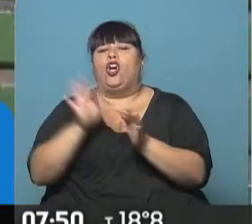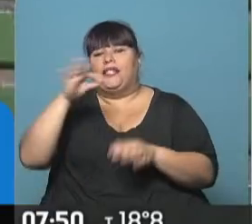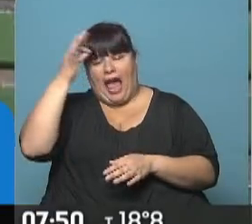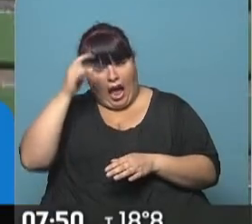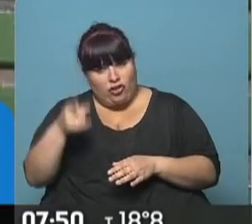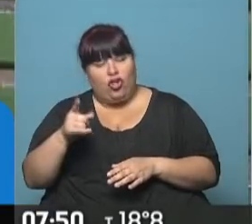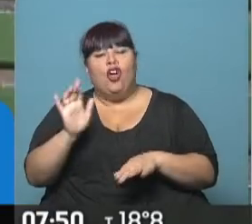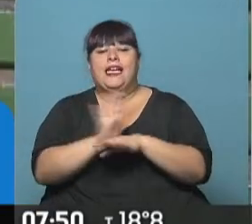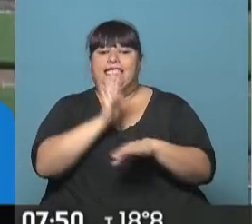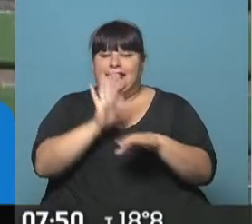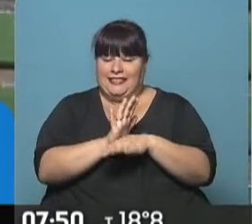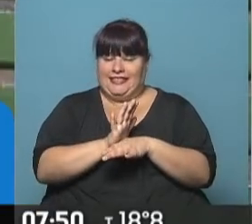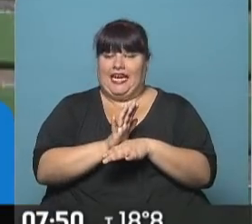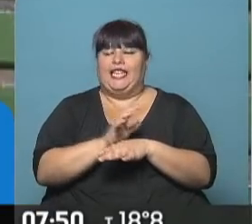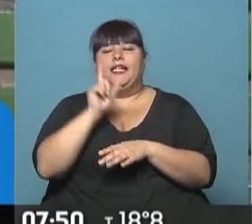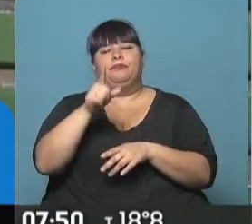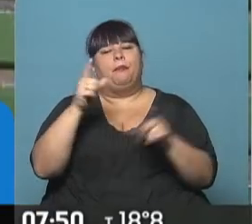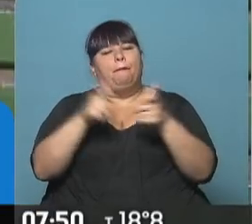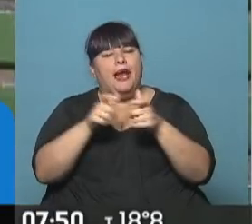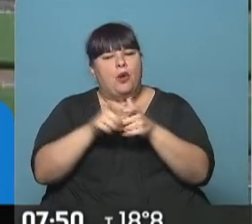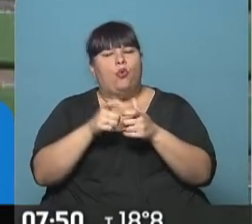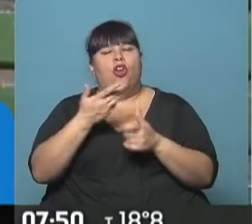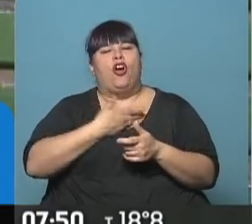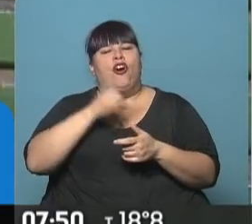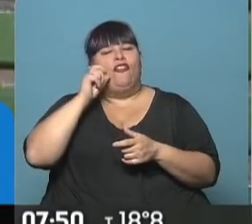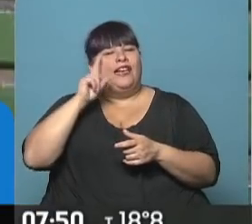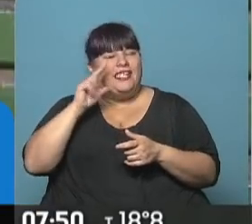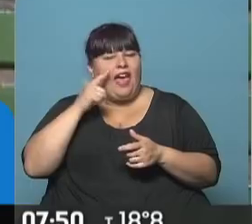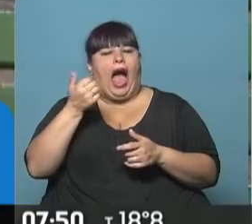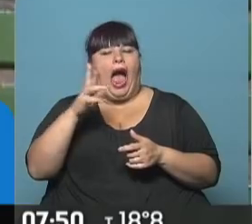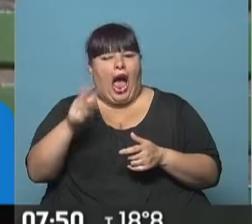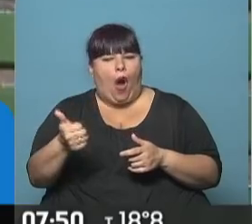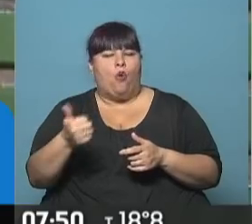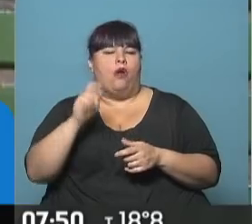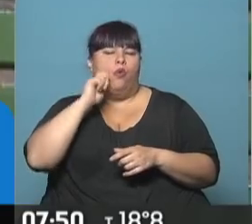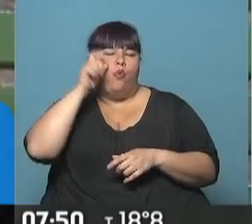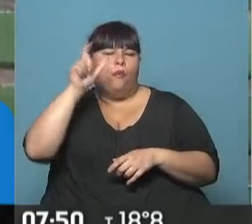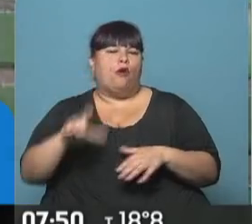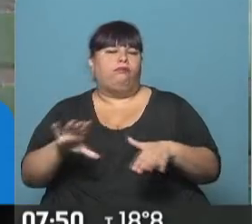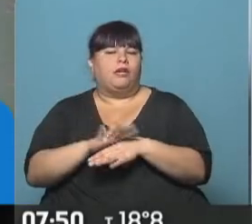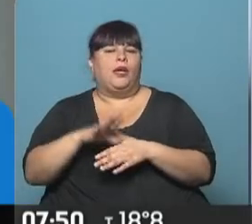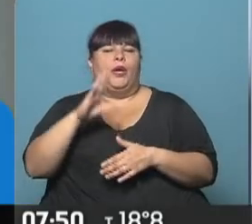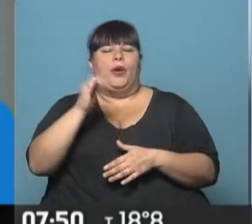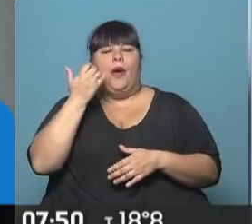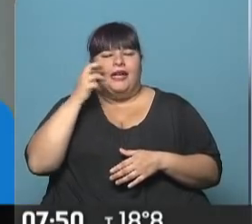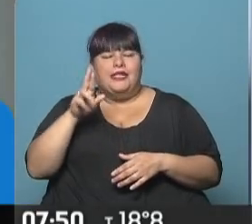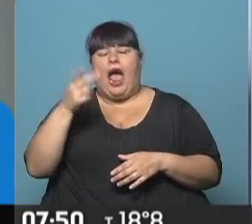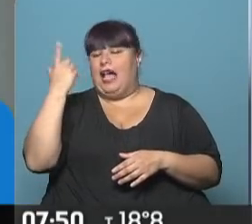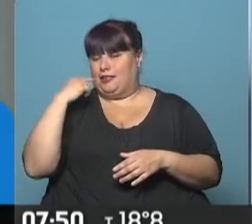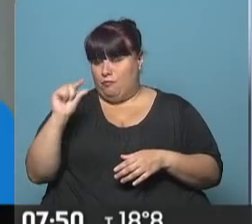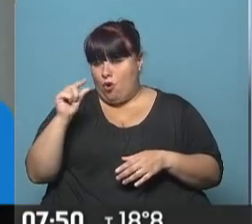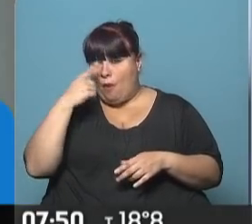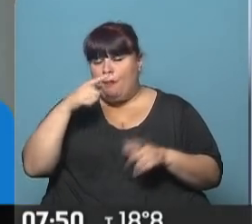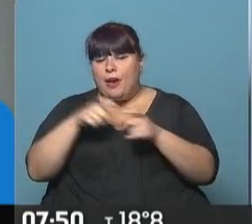teatro y el cine es participó en películas como felicidades el aura compuso un magnífico personaje para bailar su última película